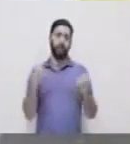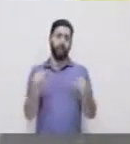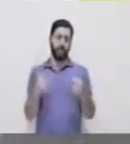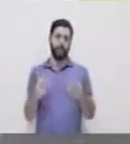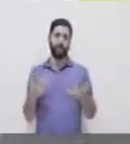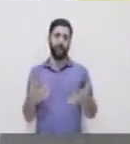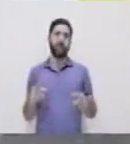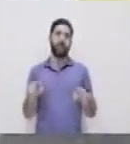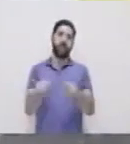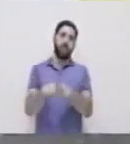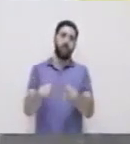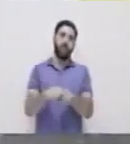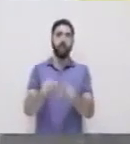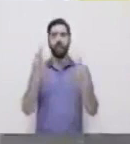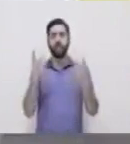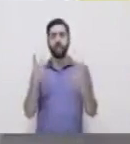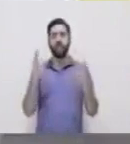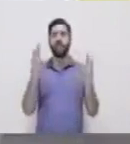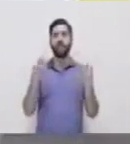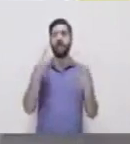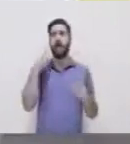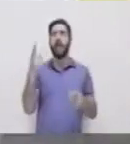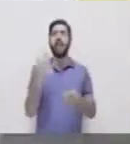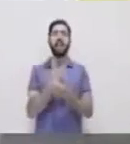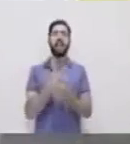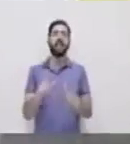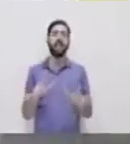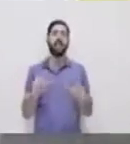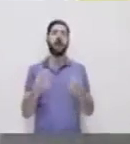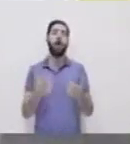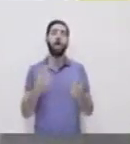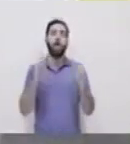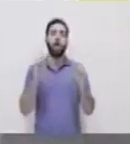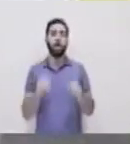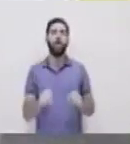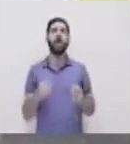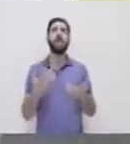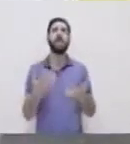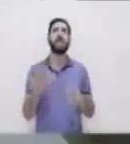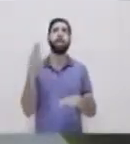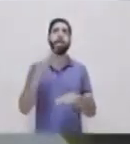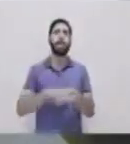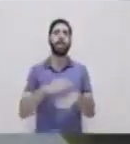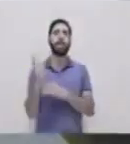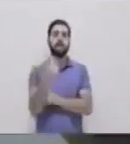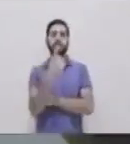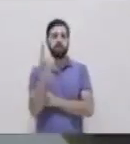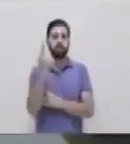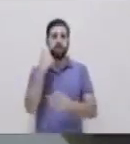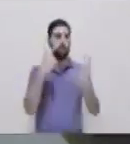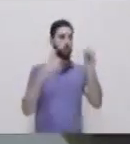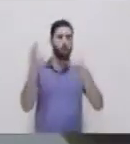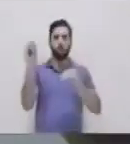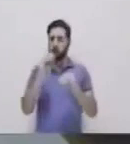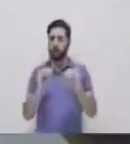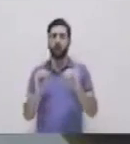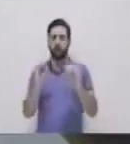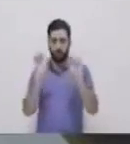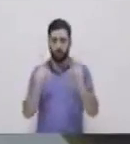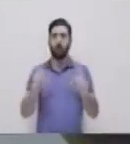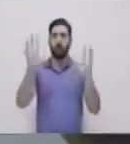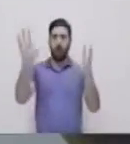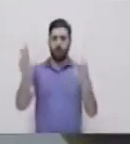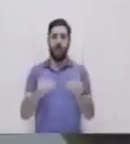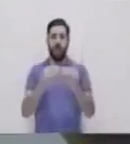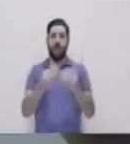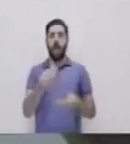necesito. Sí, y si hablamos de libertad, ¿cuáles cree usted que son los aspectos más importantes